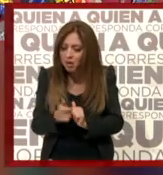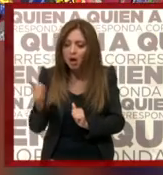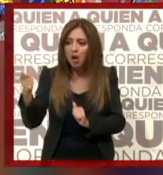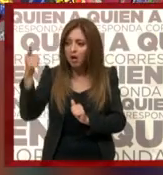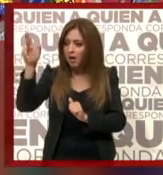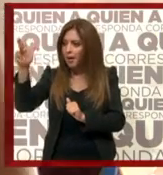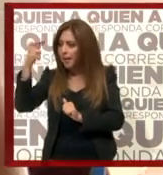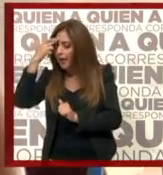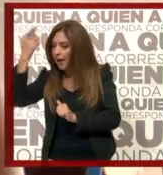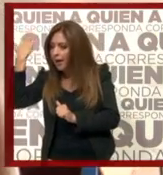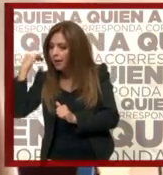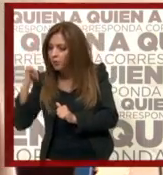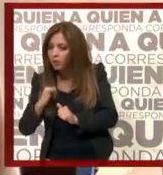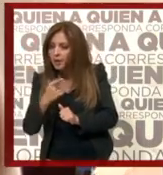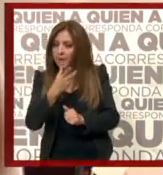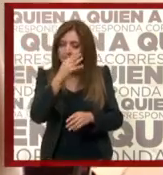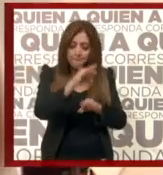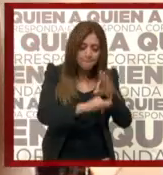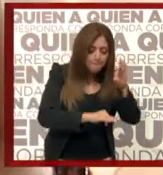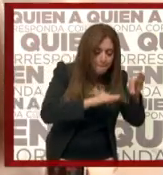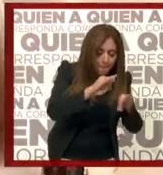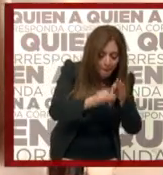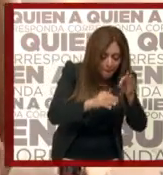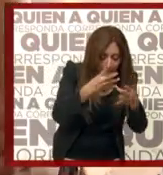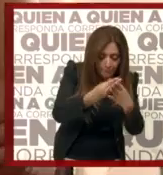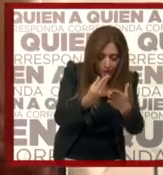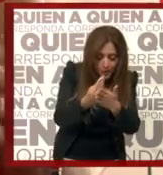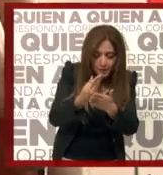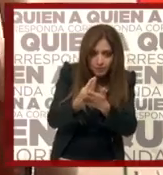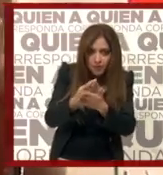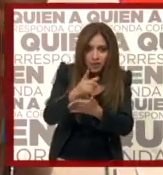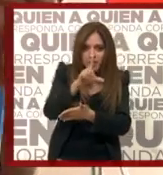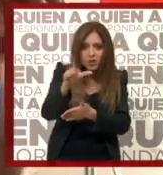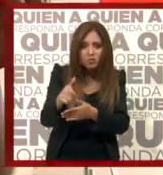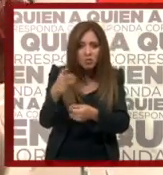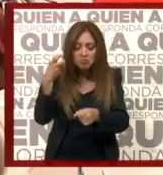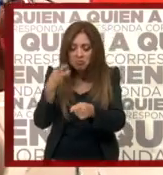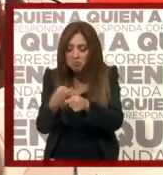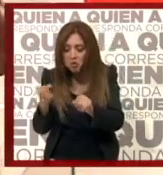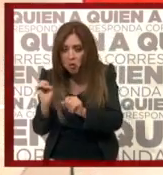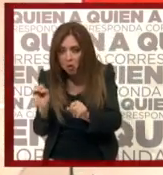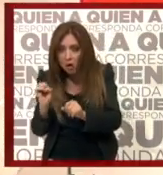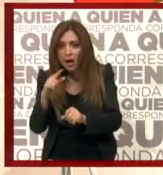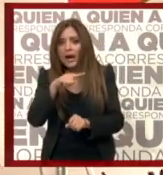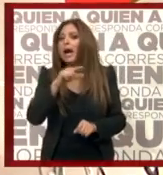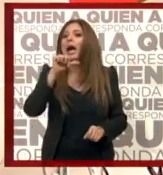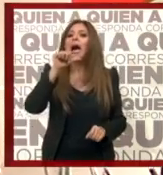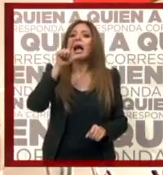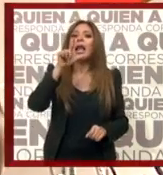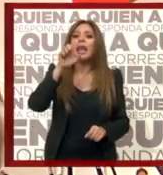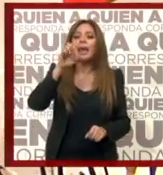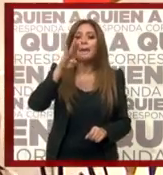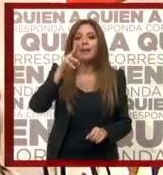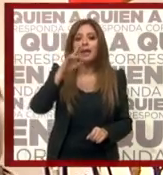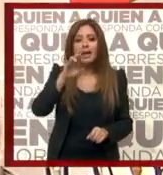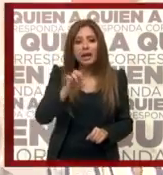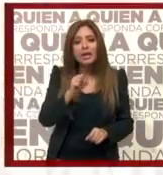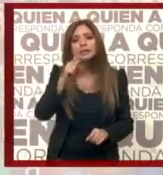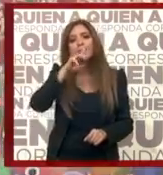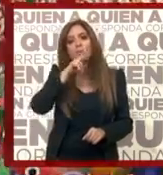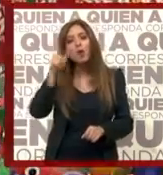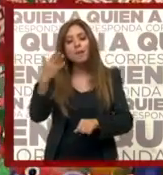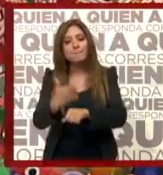de papel maché. Pero con el tiempo se percataron que no eran tan resistentes. Por ello, los alebrijes empezaron a hacer de madera de